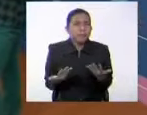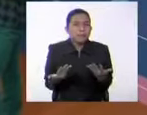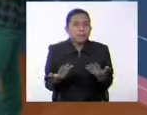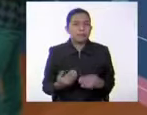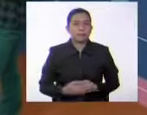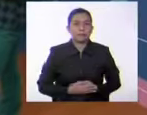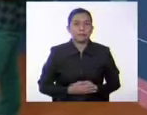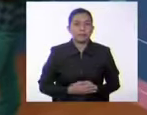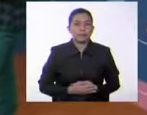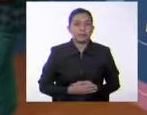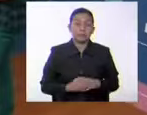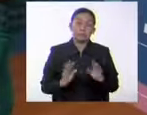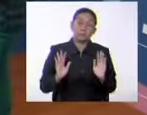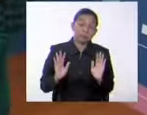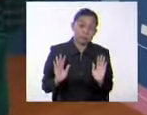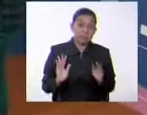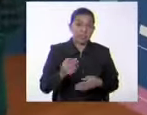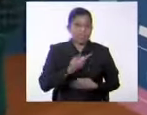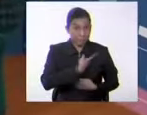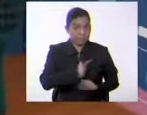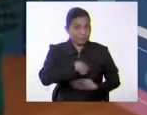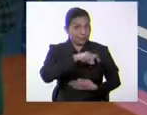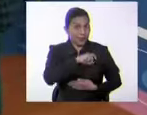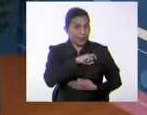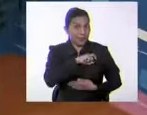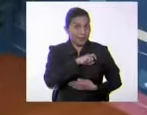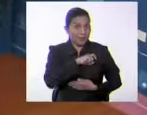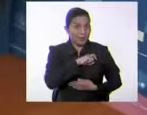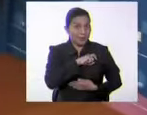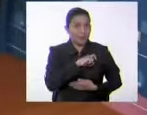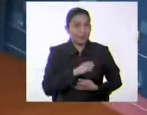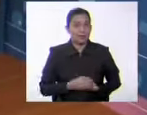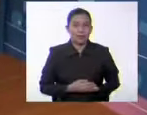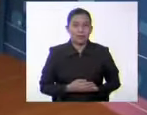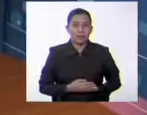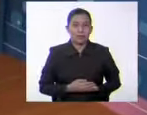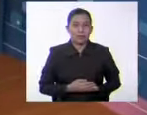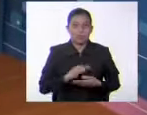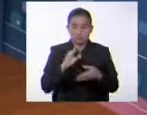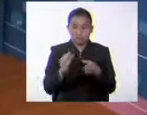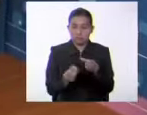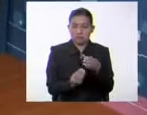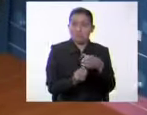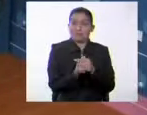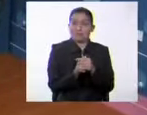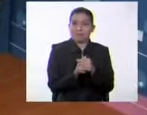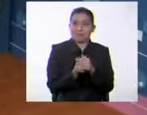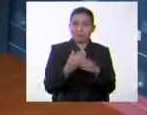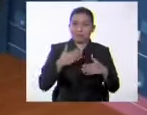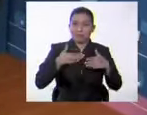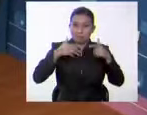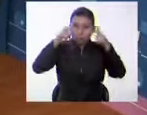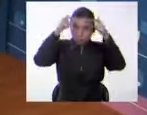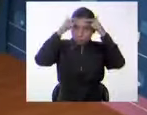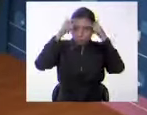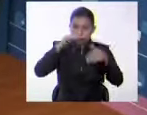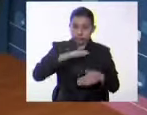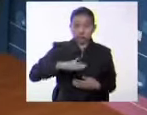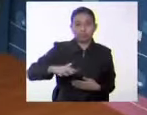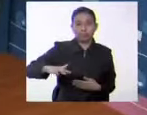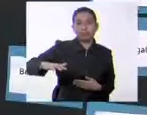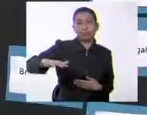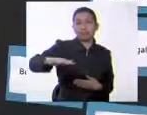que España agregaba, ¿verdad?, a su corona territorio y población de América, ¿verdad?, para